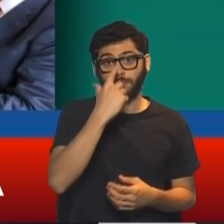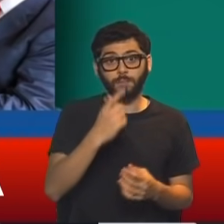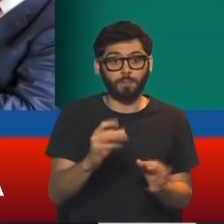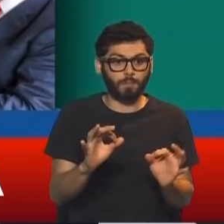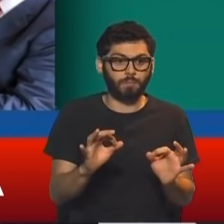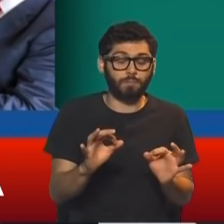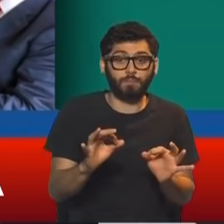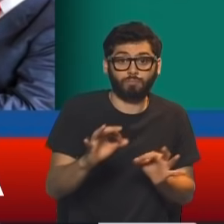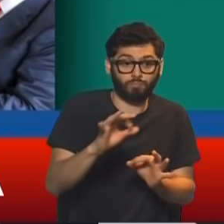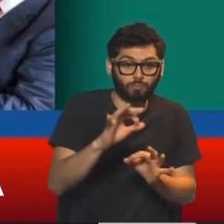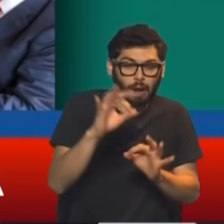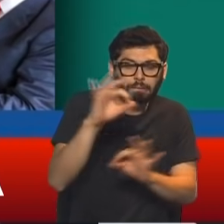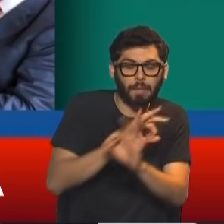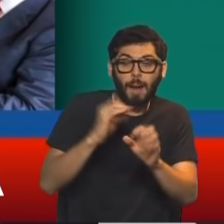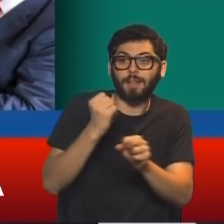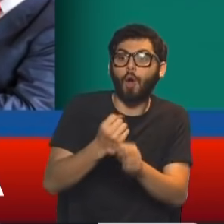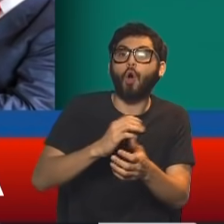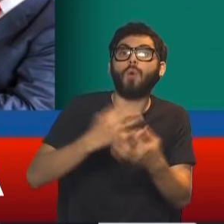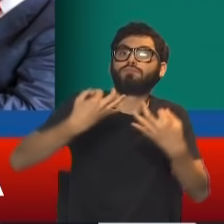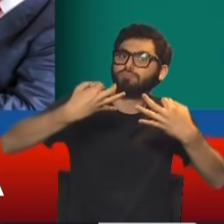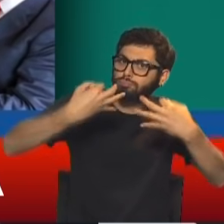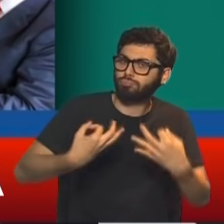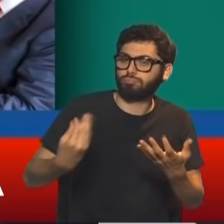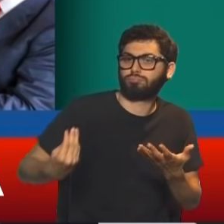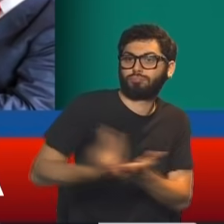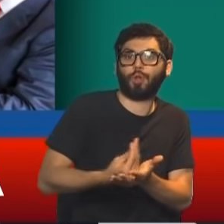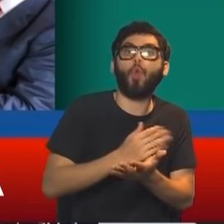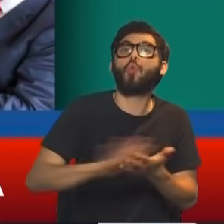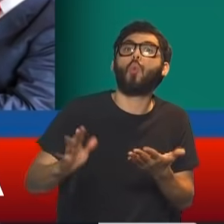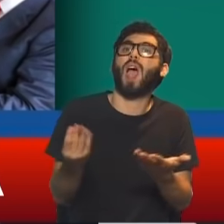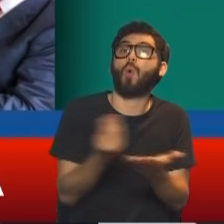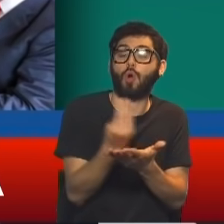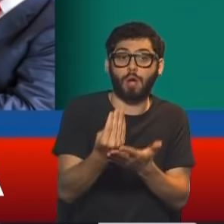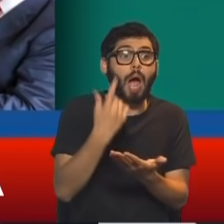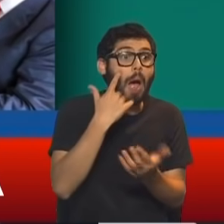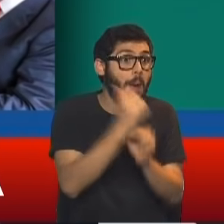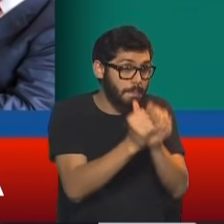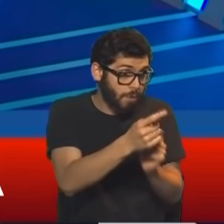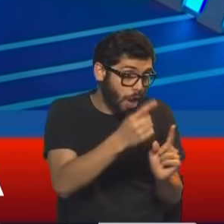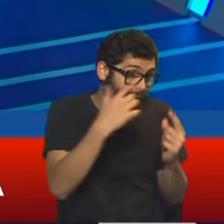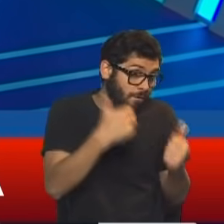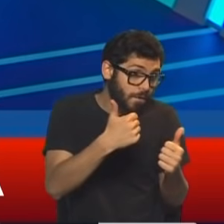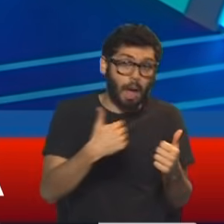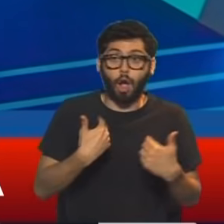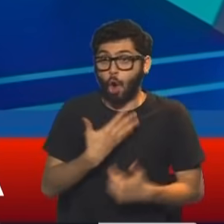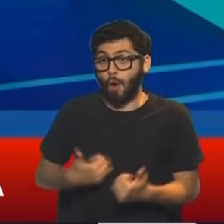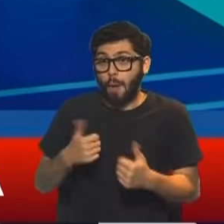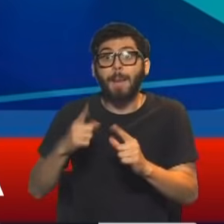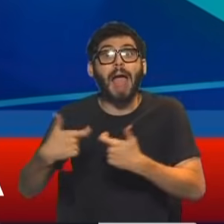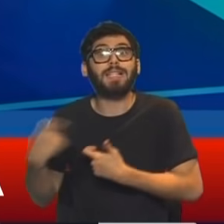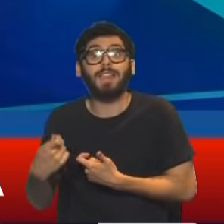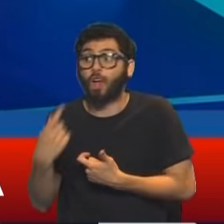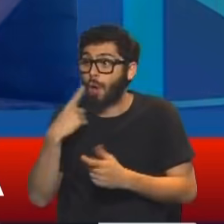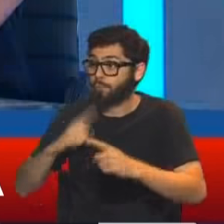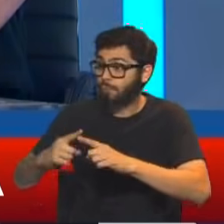empleo genuino que tengan el visto bueno de los empresarios, del gobierno, pero también y más que nada de los sindicatos.